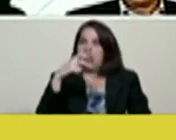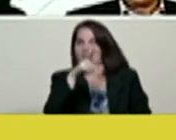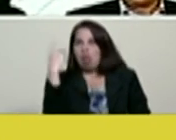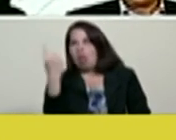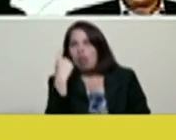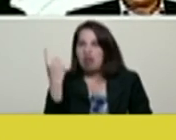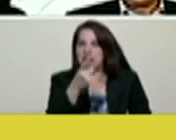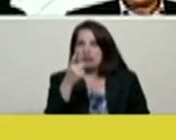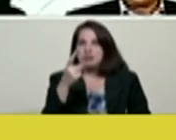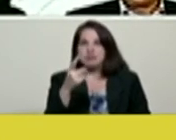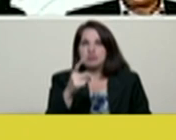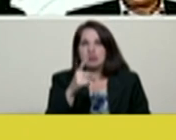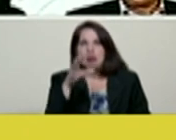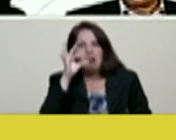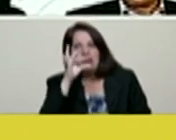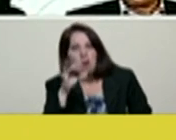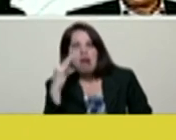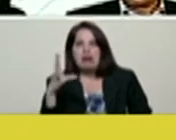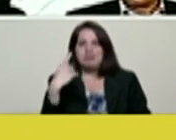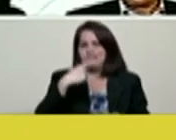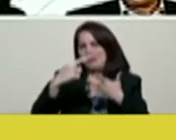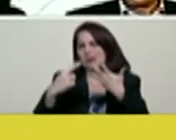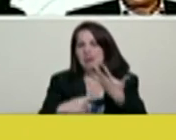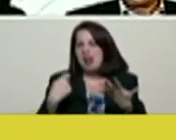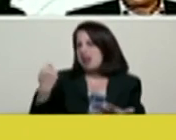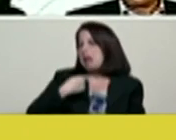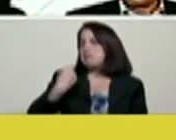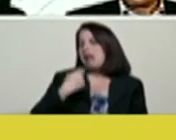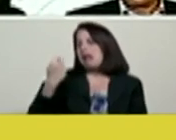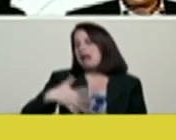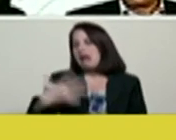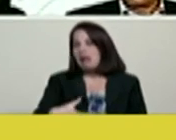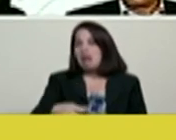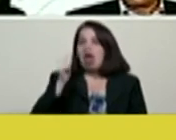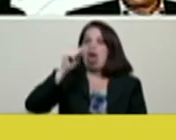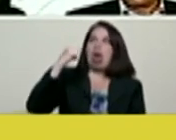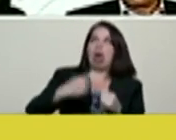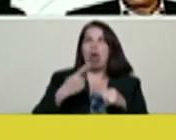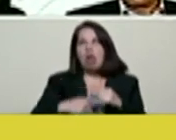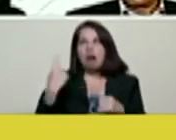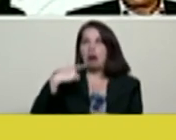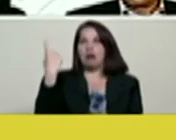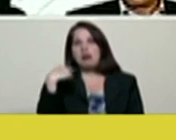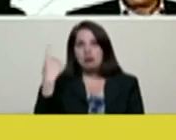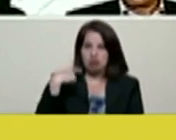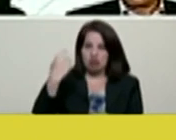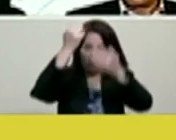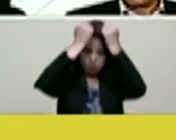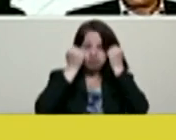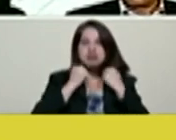droga, cocaína, marihuana. Le dan billetes, alcohol, los vuelven locos, los